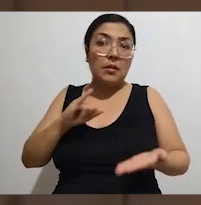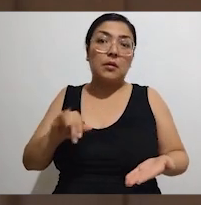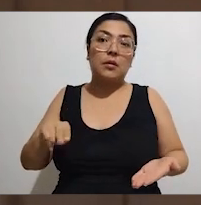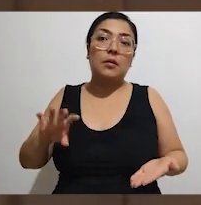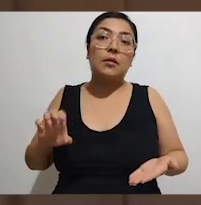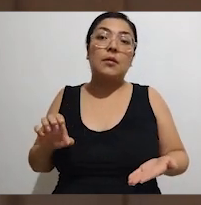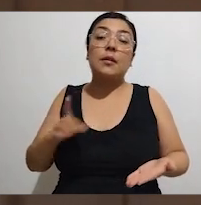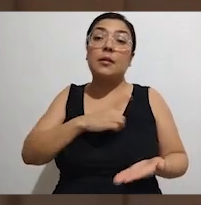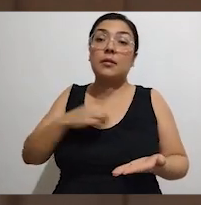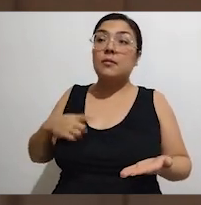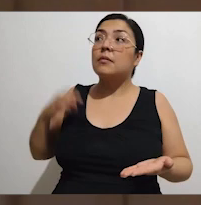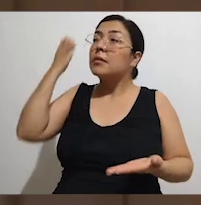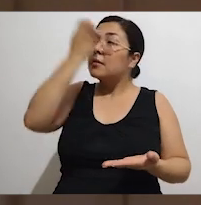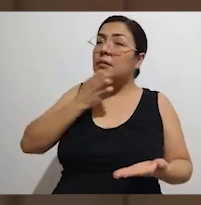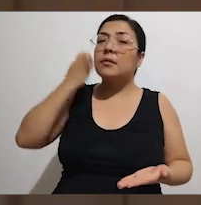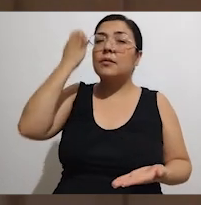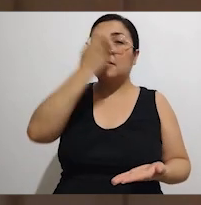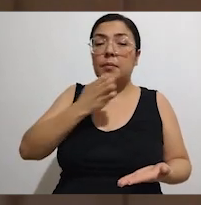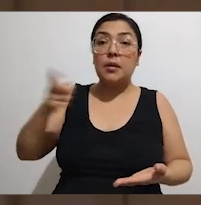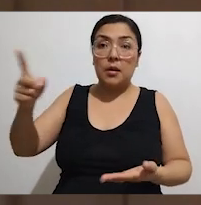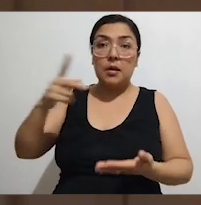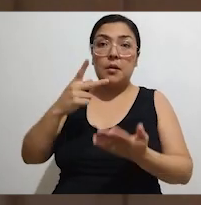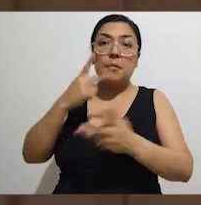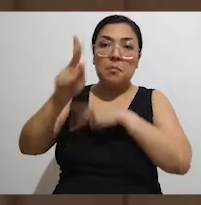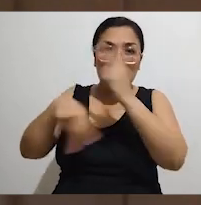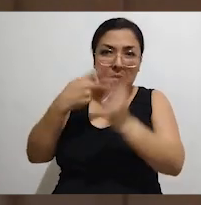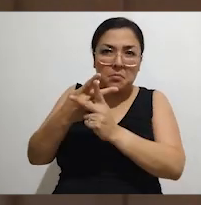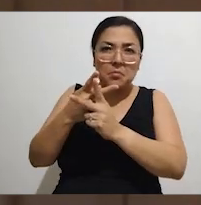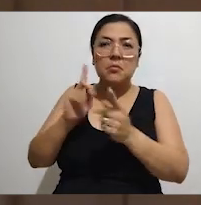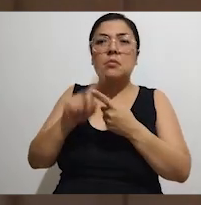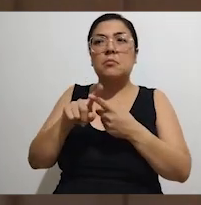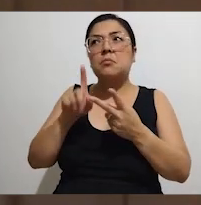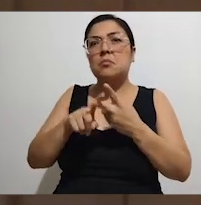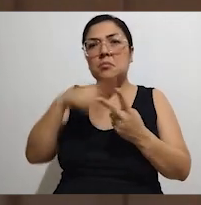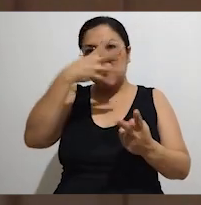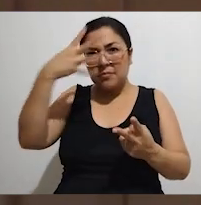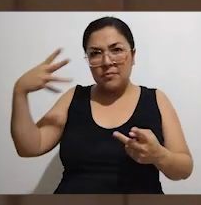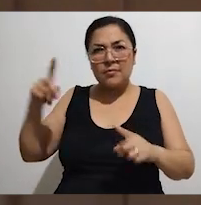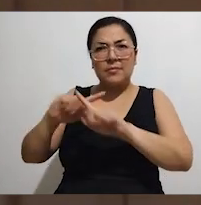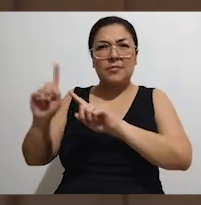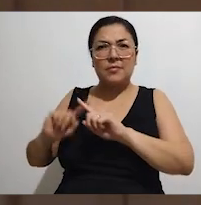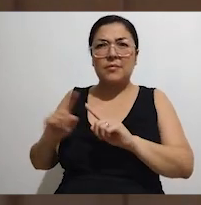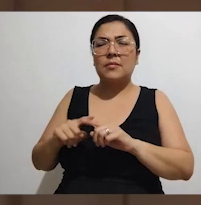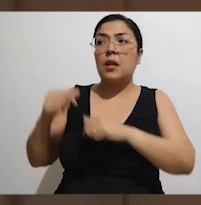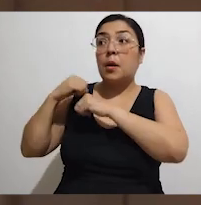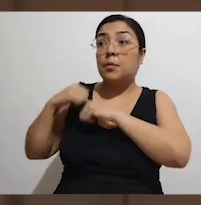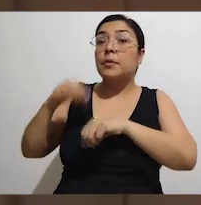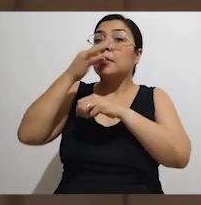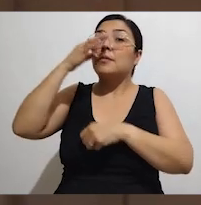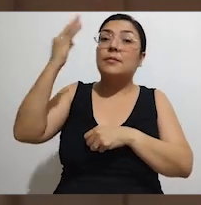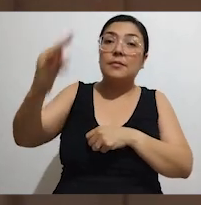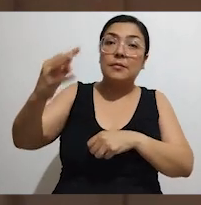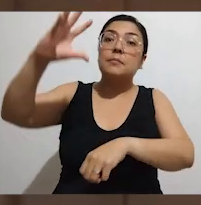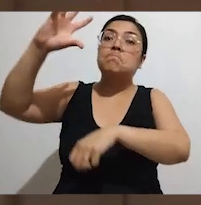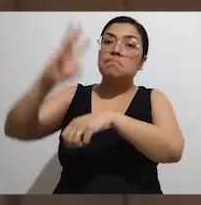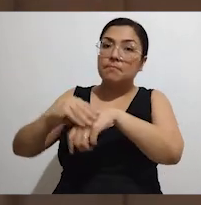que verificar el estatus migratorio, que cuenten con pasaporte, tienen que avisar a las autoridades migratorias federales para